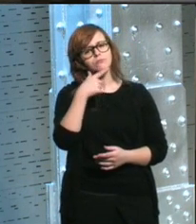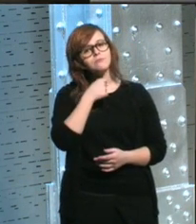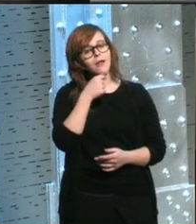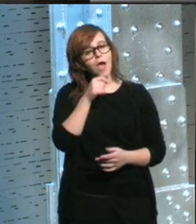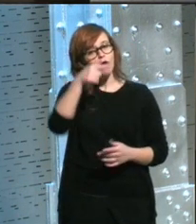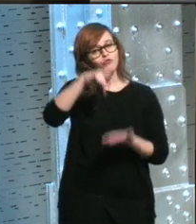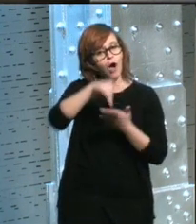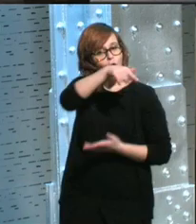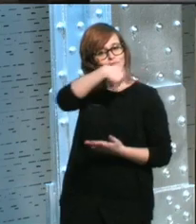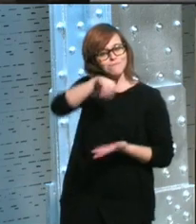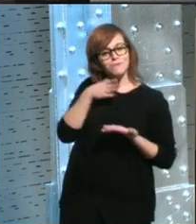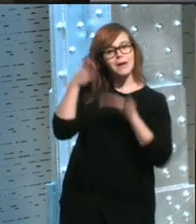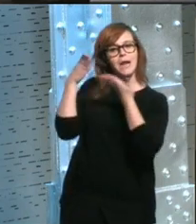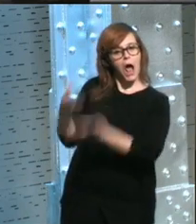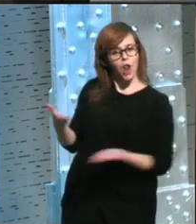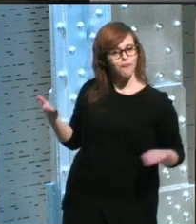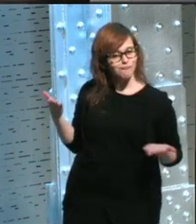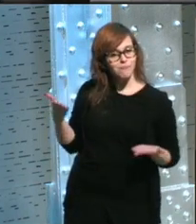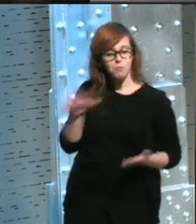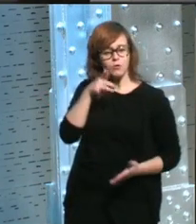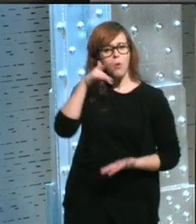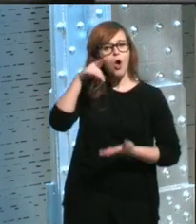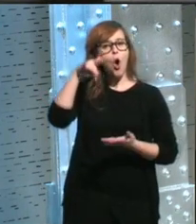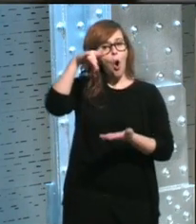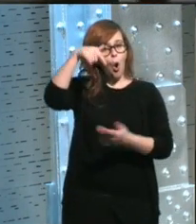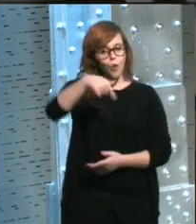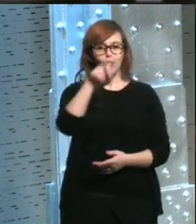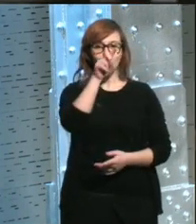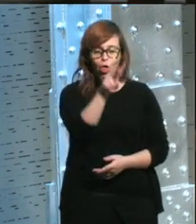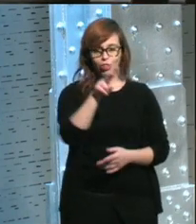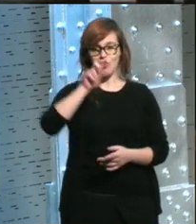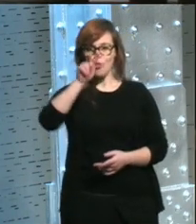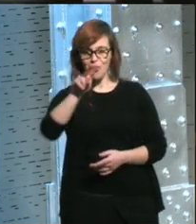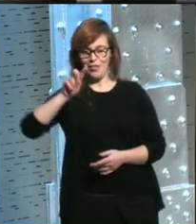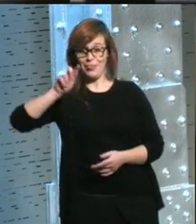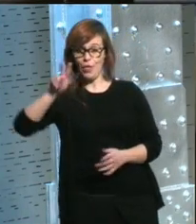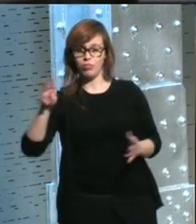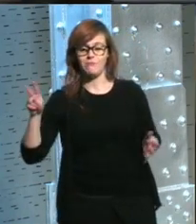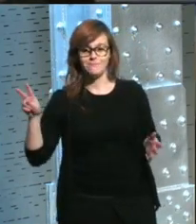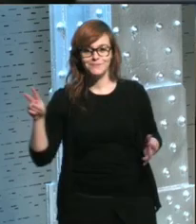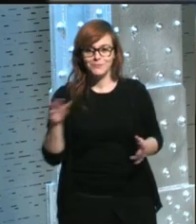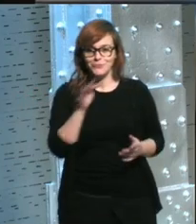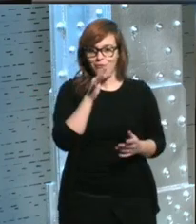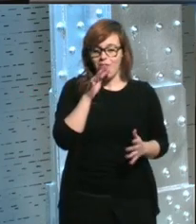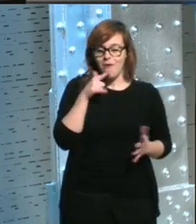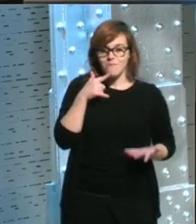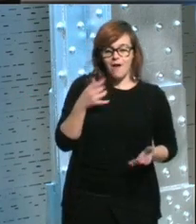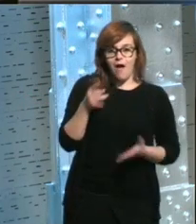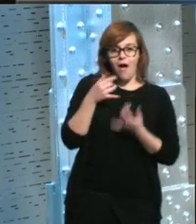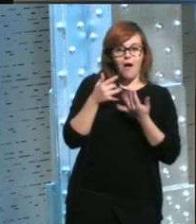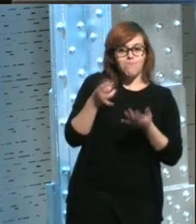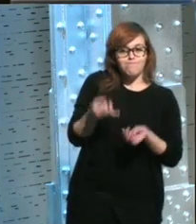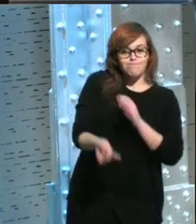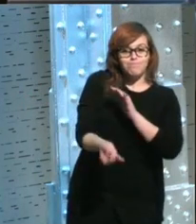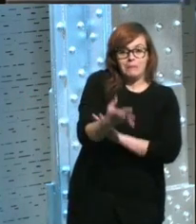hagamos entre todos un regalo. Porque este es un día histórico, es el 12 del 12 del 12. Todavía no ha pasado nada. Si estamos con